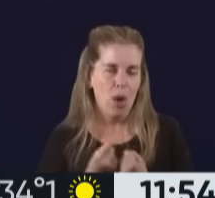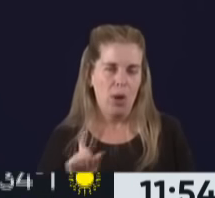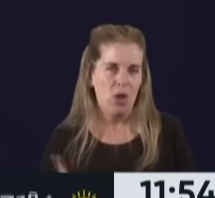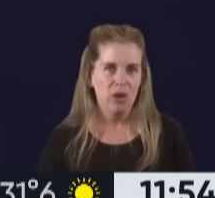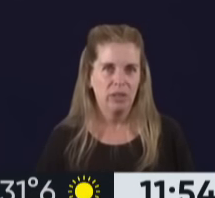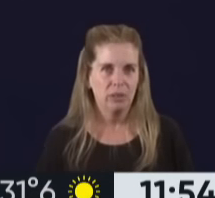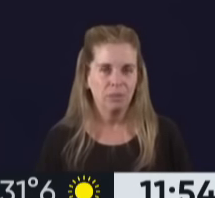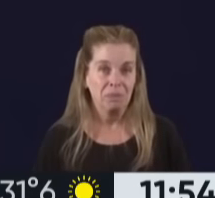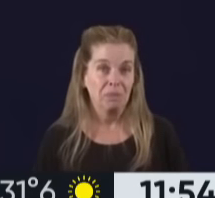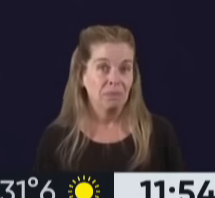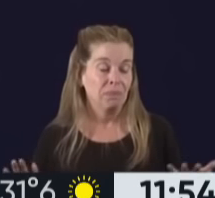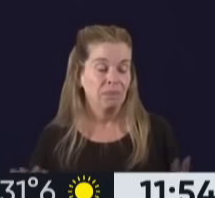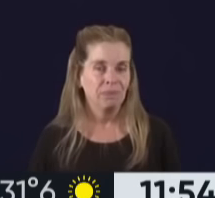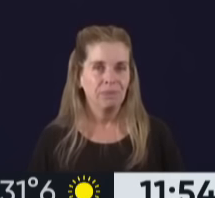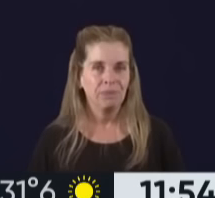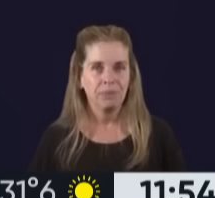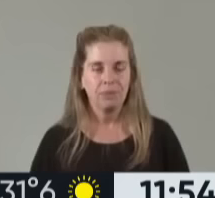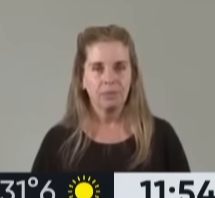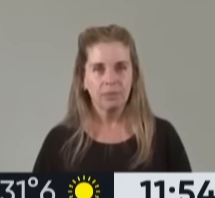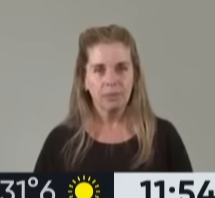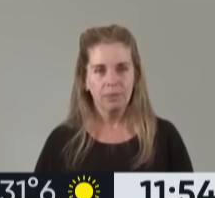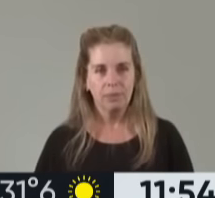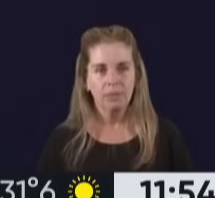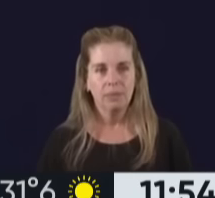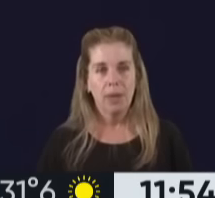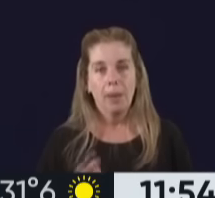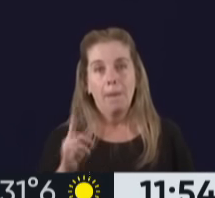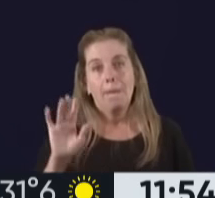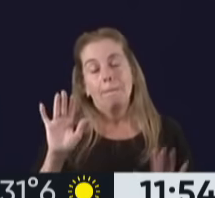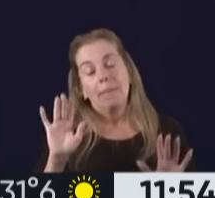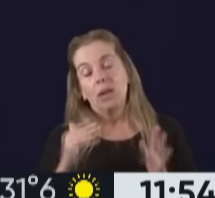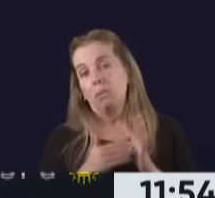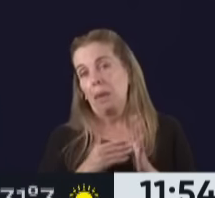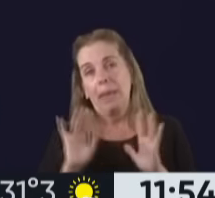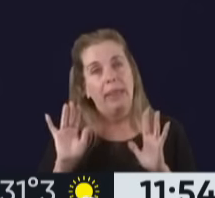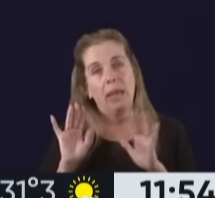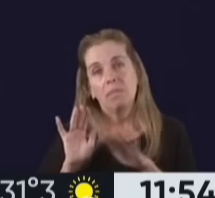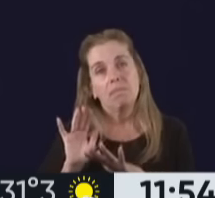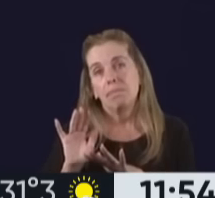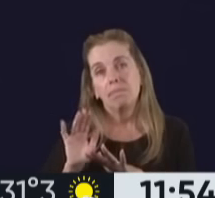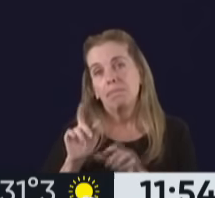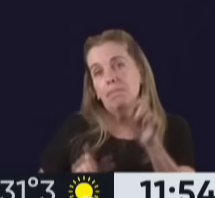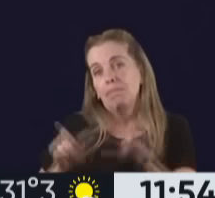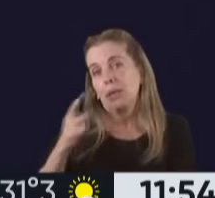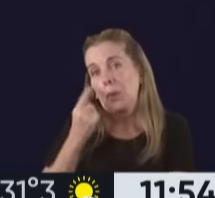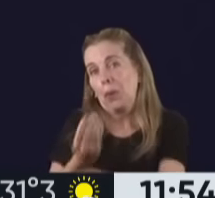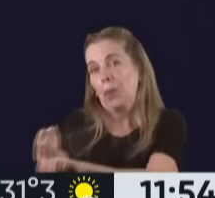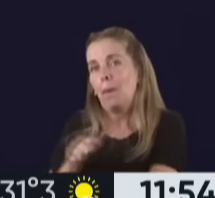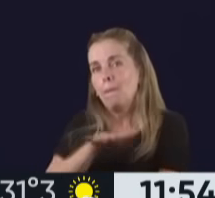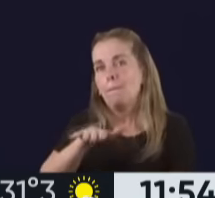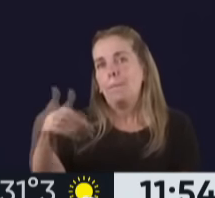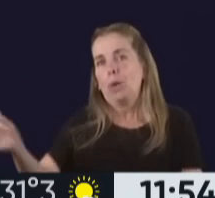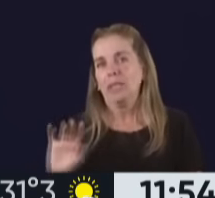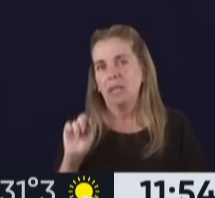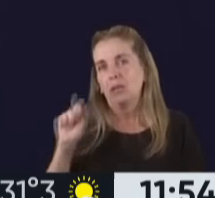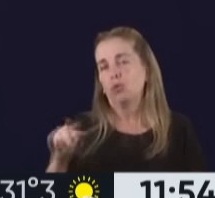No, parece delirante. Pero es decisión del ciudadano a través de sus legisladores y hay que respetarlo,